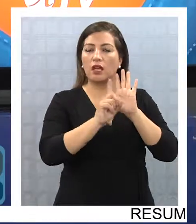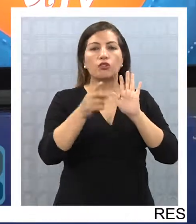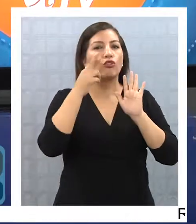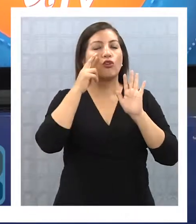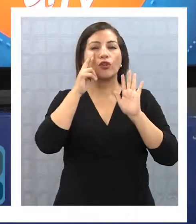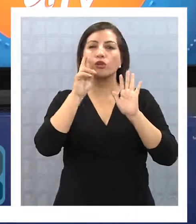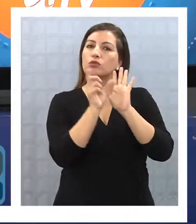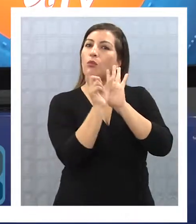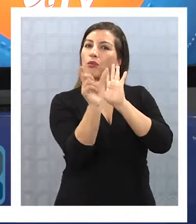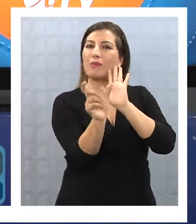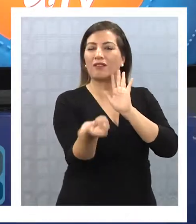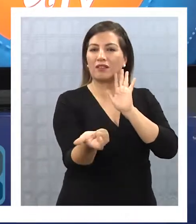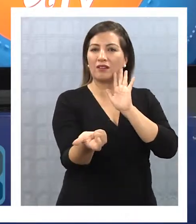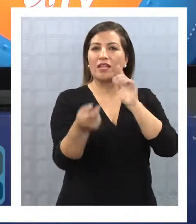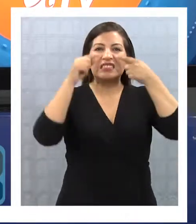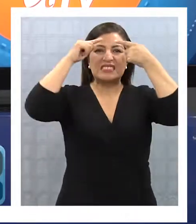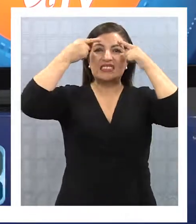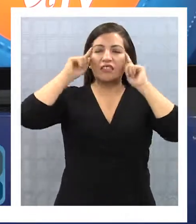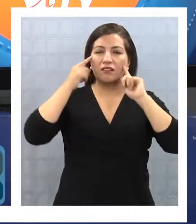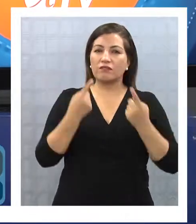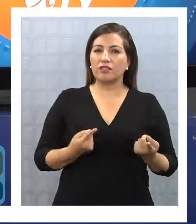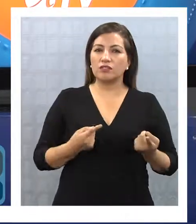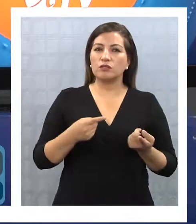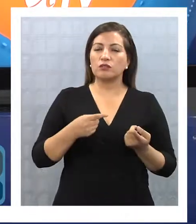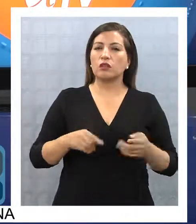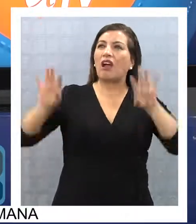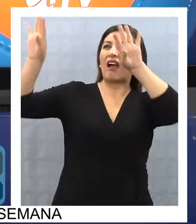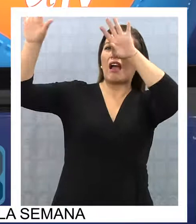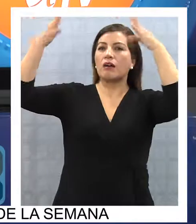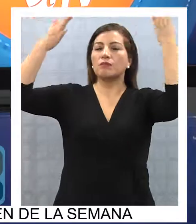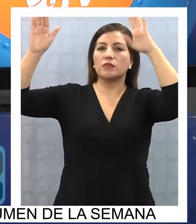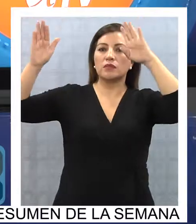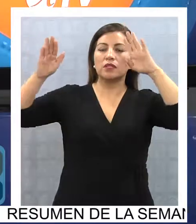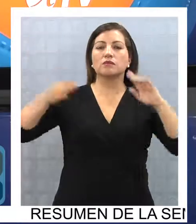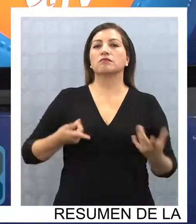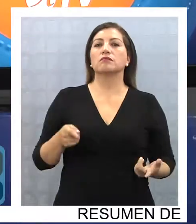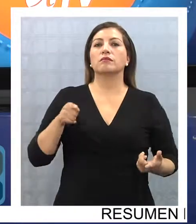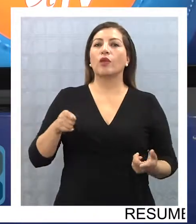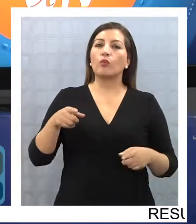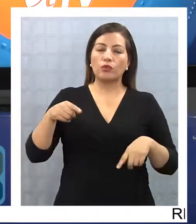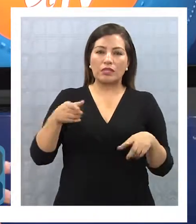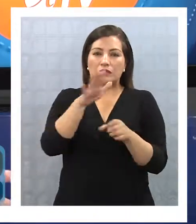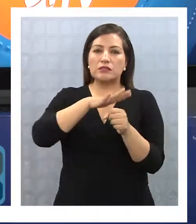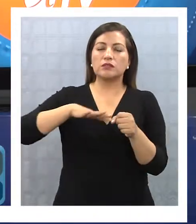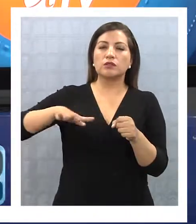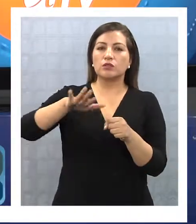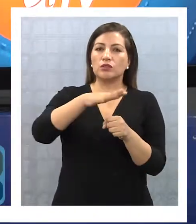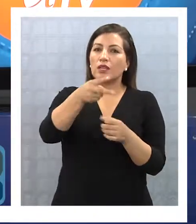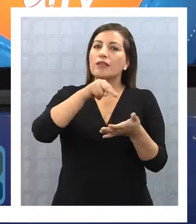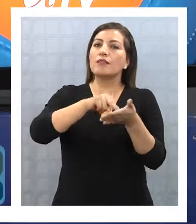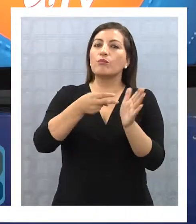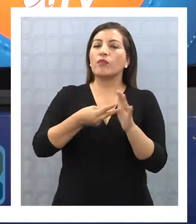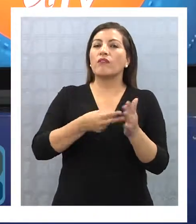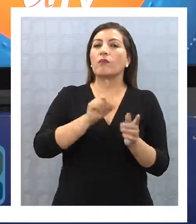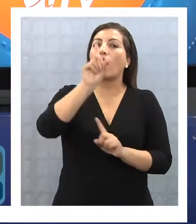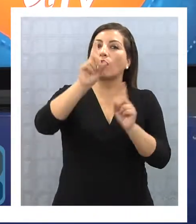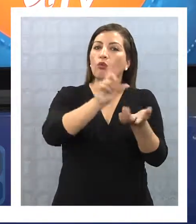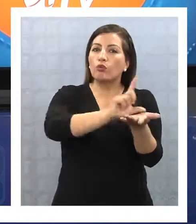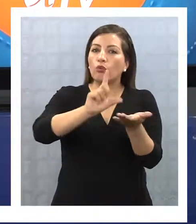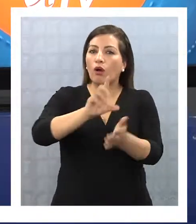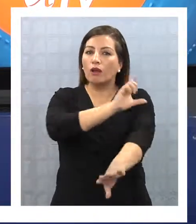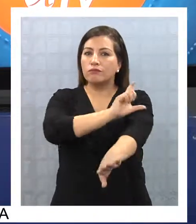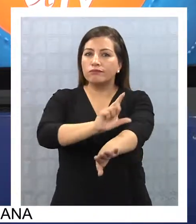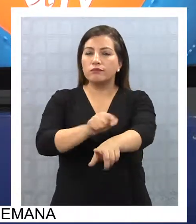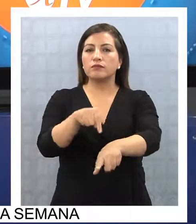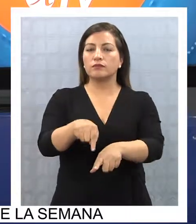reconoce un concepto como este de zona de sacrificio, ¿no? O sea, sin perjuicio que uno entiende que se usa para graficar la situación que aqueja ciertos territorios por sobre otros